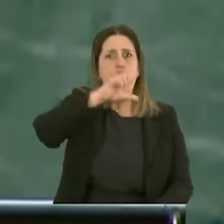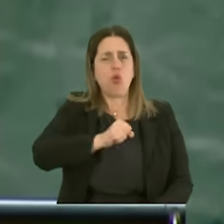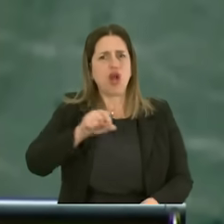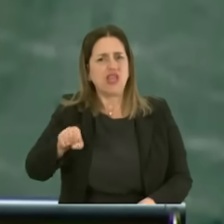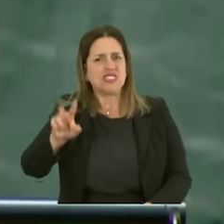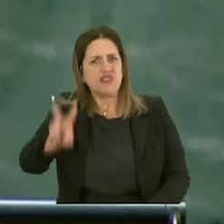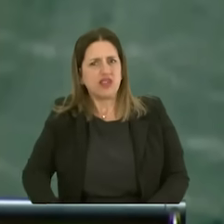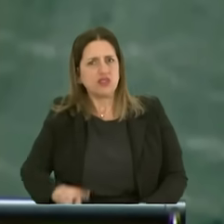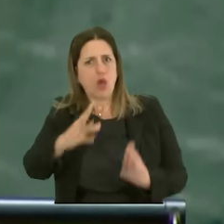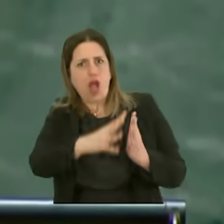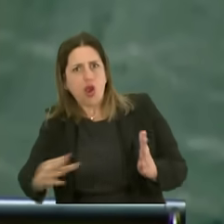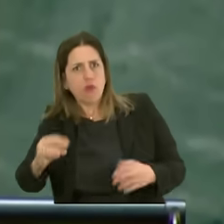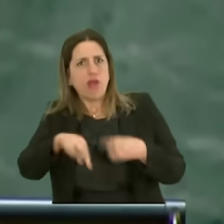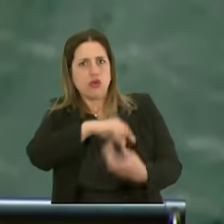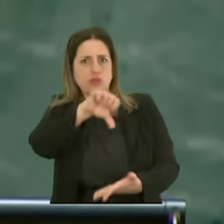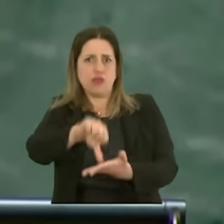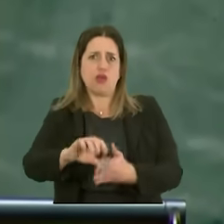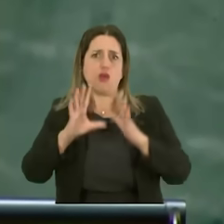sometidos los